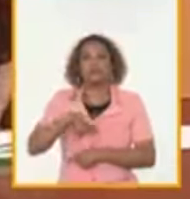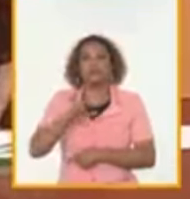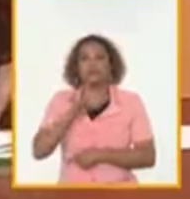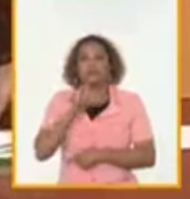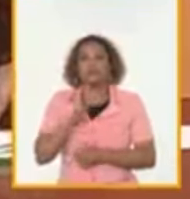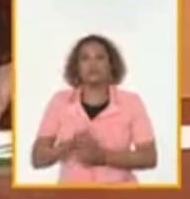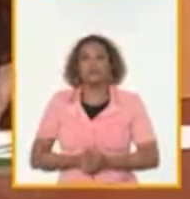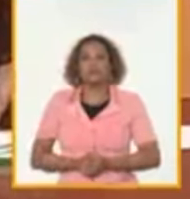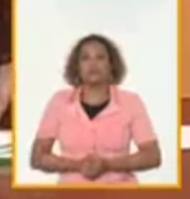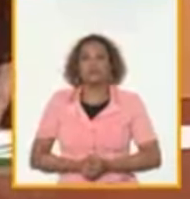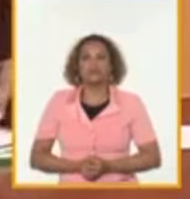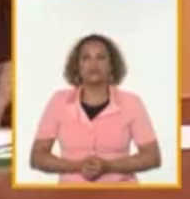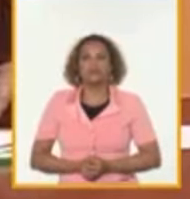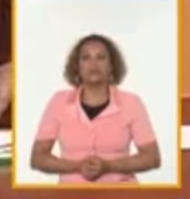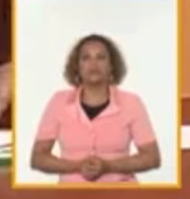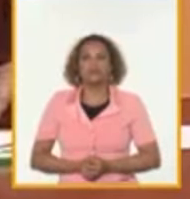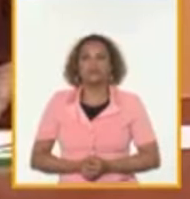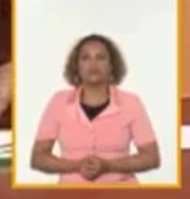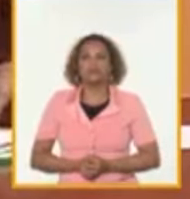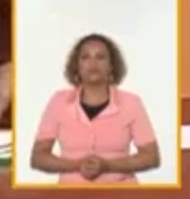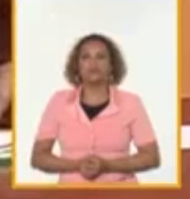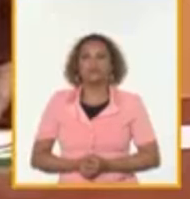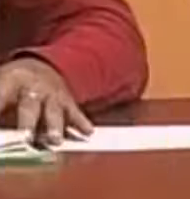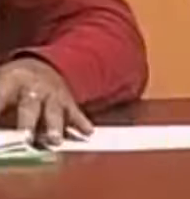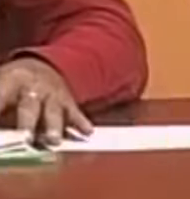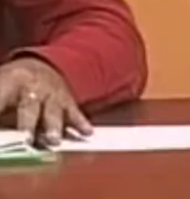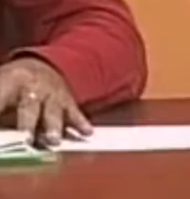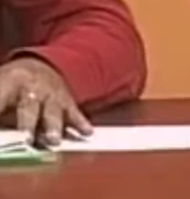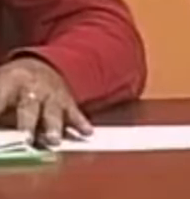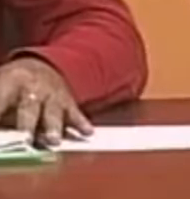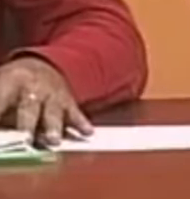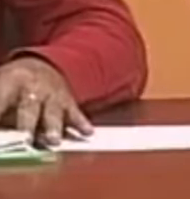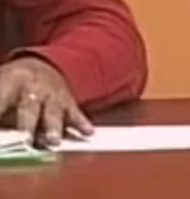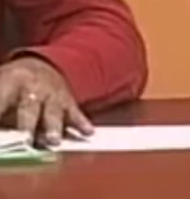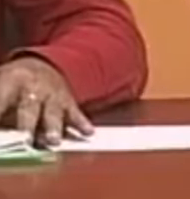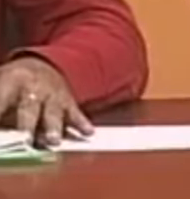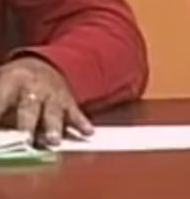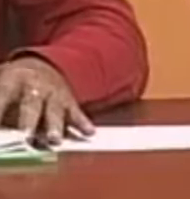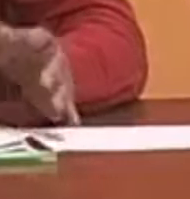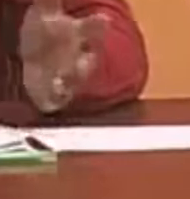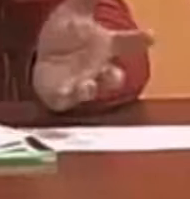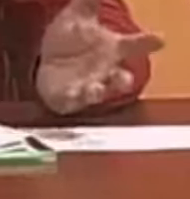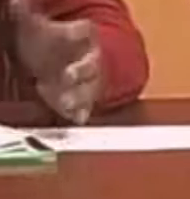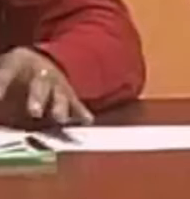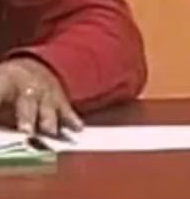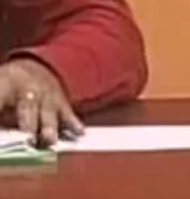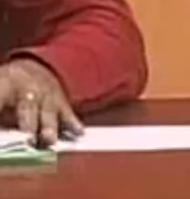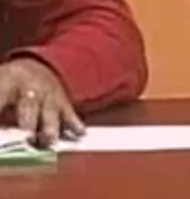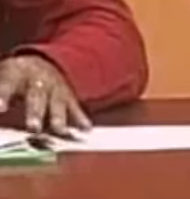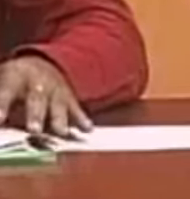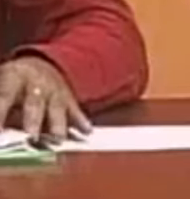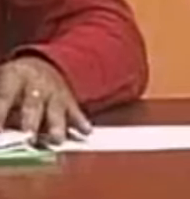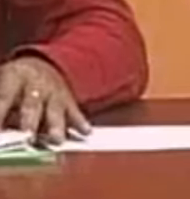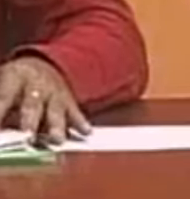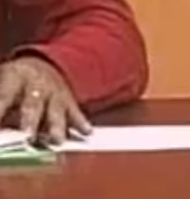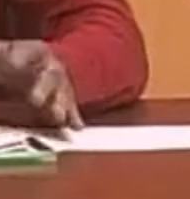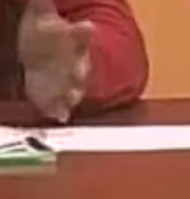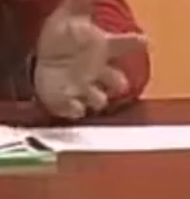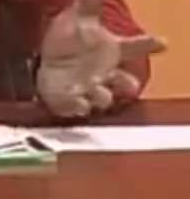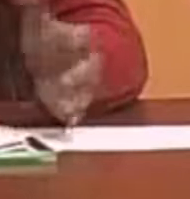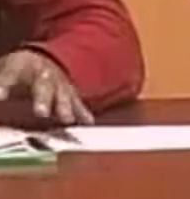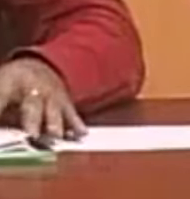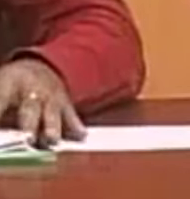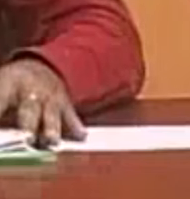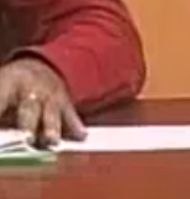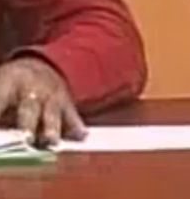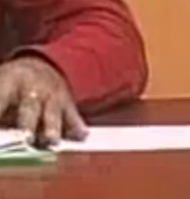334 años hasta todo el año 2024 en este caso tomando siempre como motivaciones eh la rendición